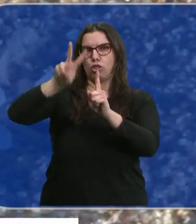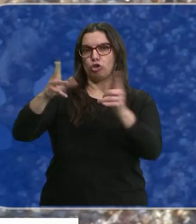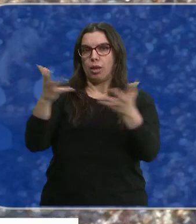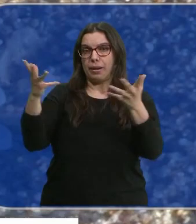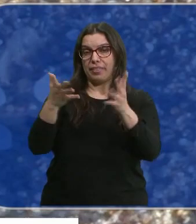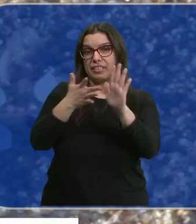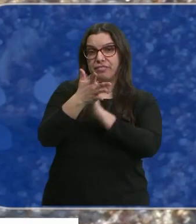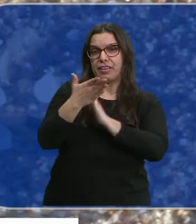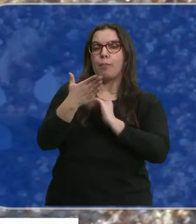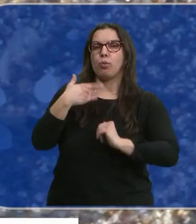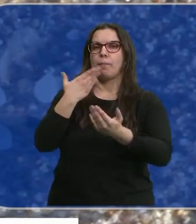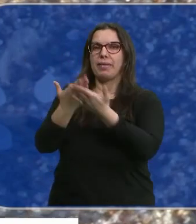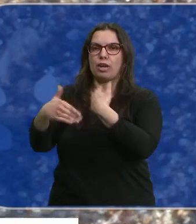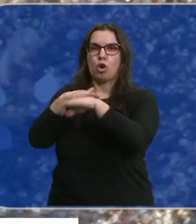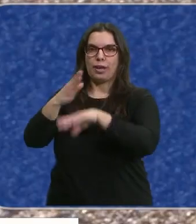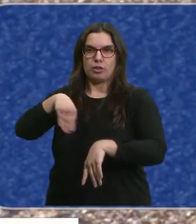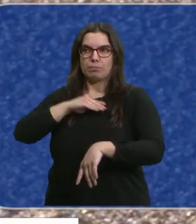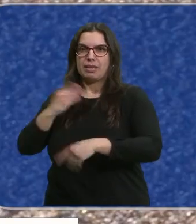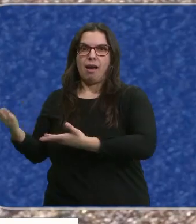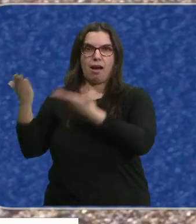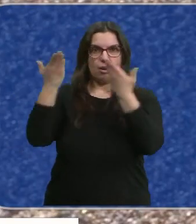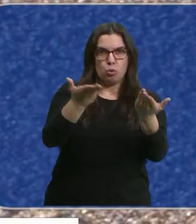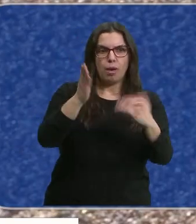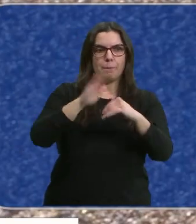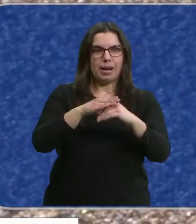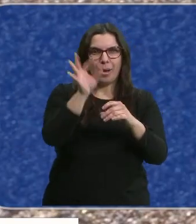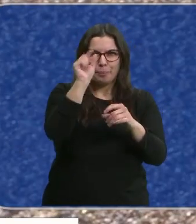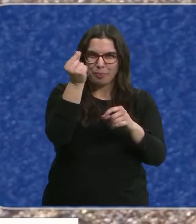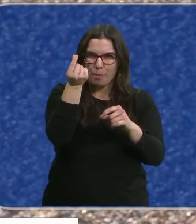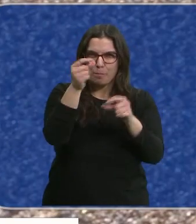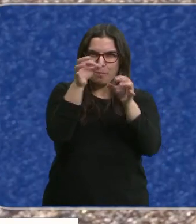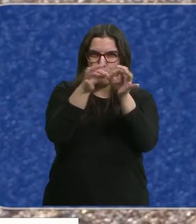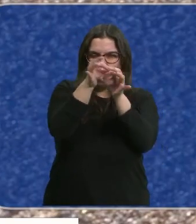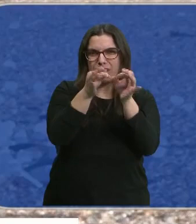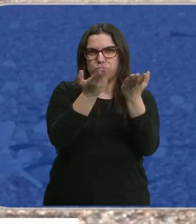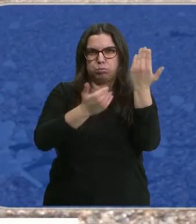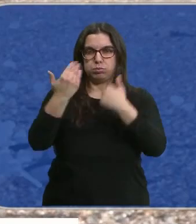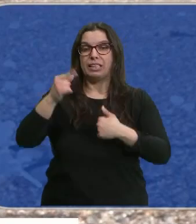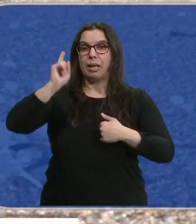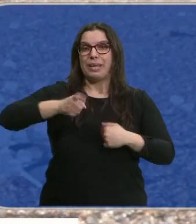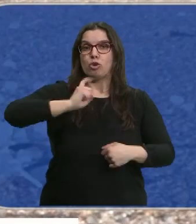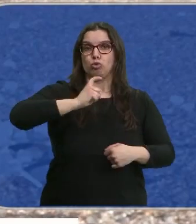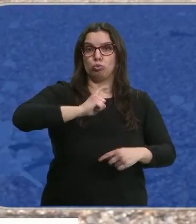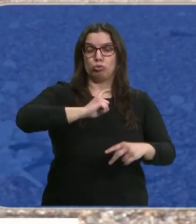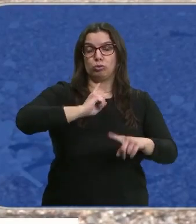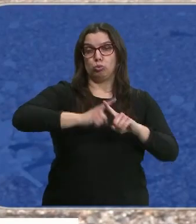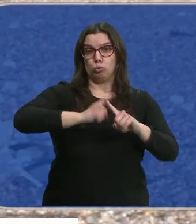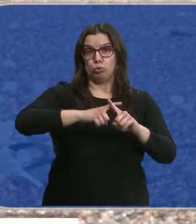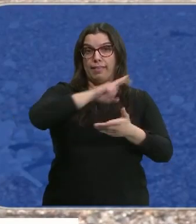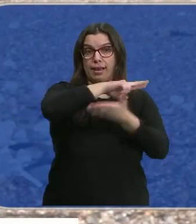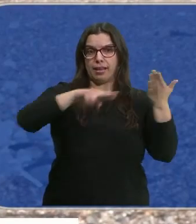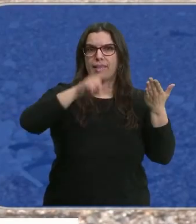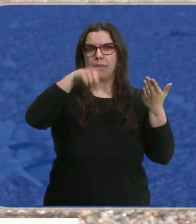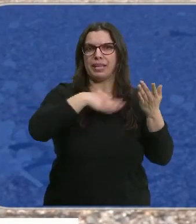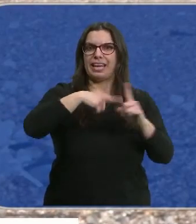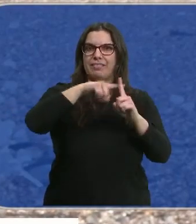emergencia que le permite solicitar ayuda al Gobierno central para retirar estas bolas. La Xunta de Galicia también va a elevar la alerta a ese